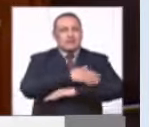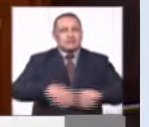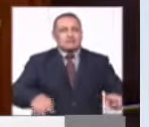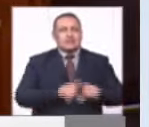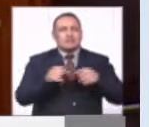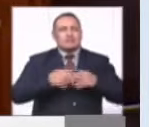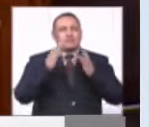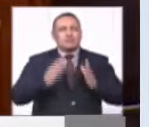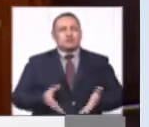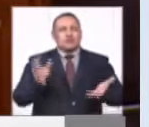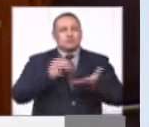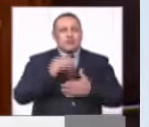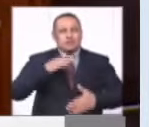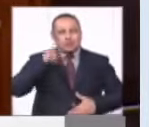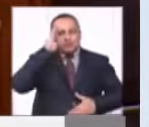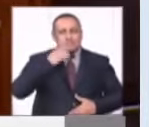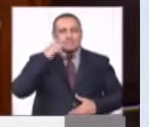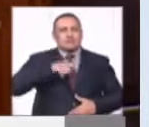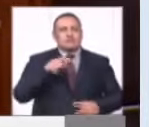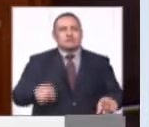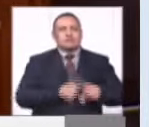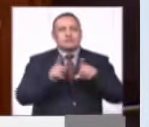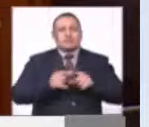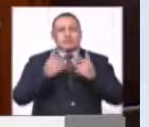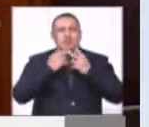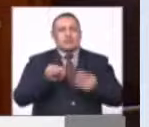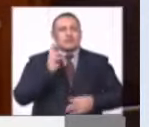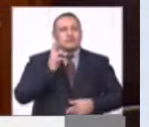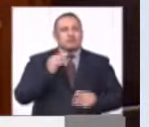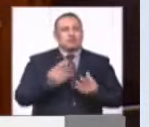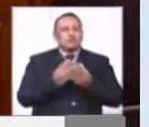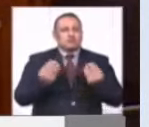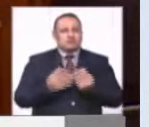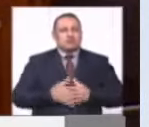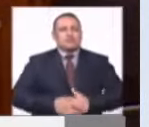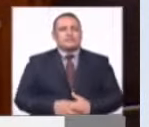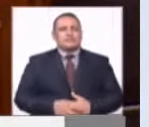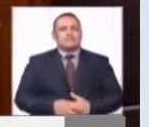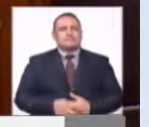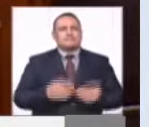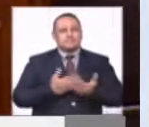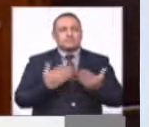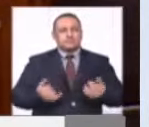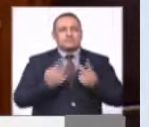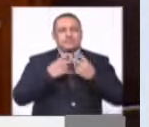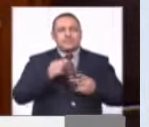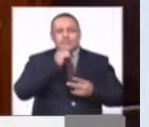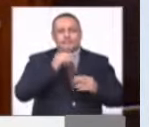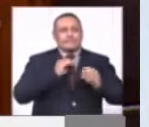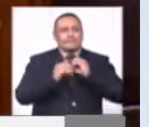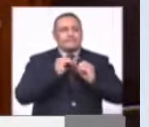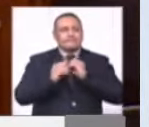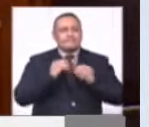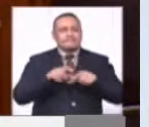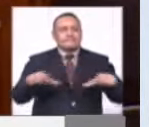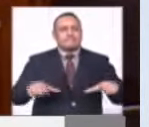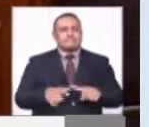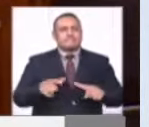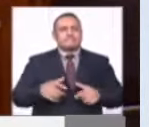La formación de más policías es esencial para combatir los índices de delincuencia. Producto de la falta de mantenimiento en el